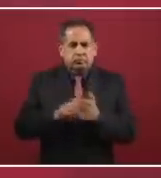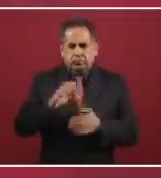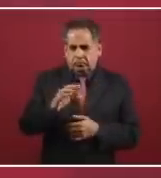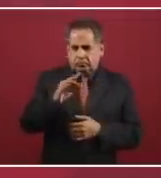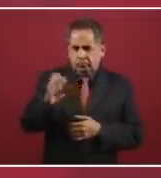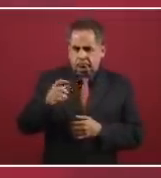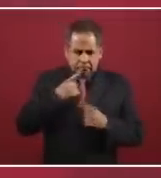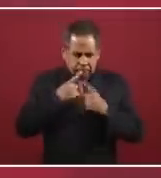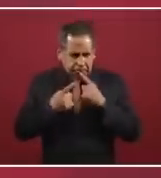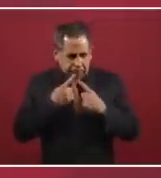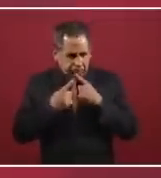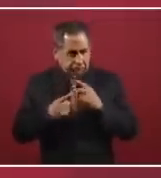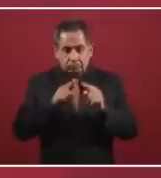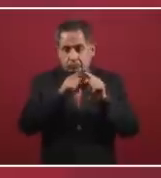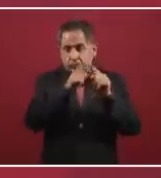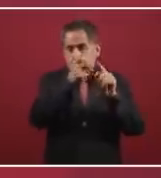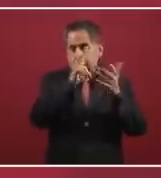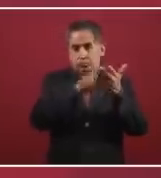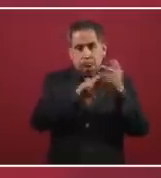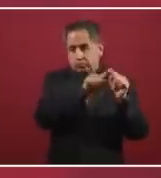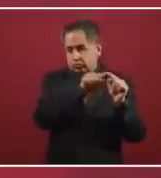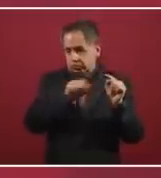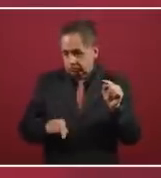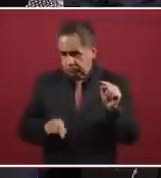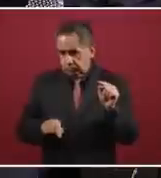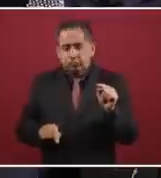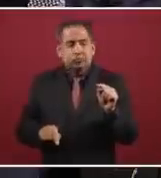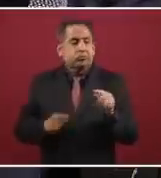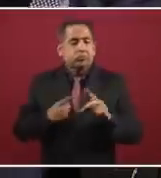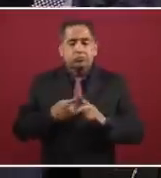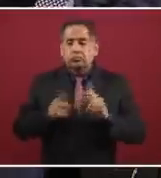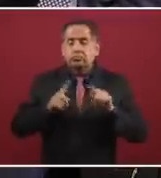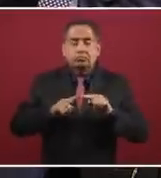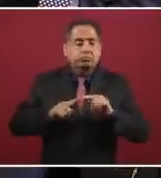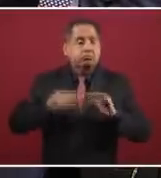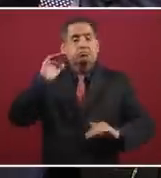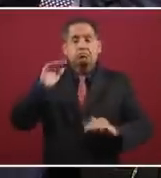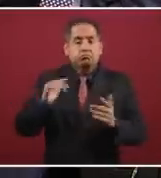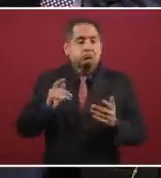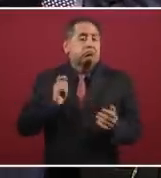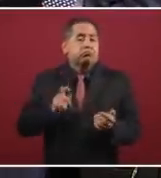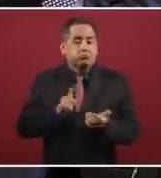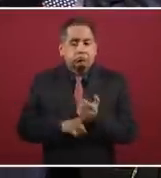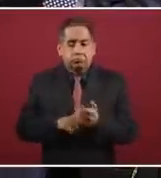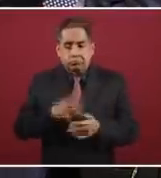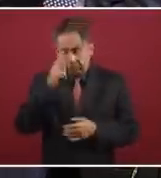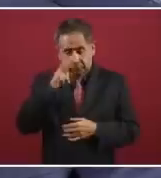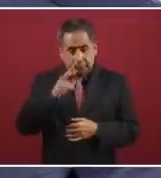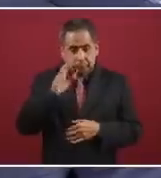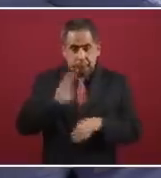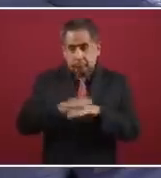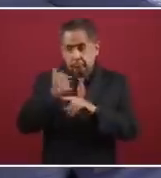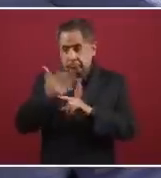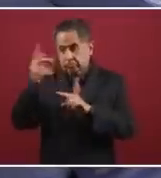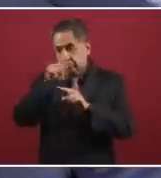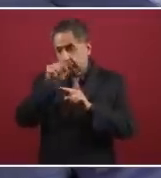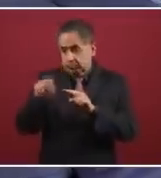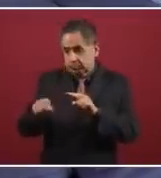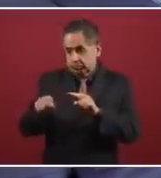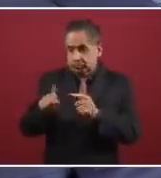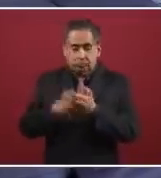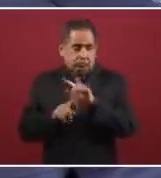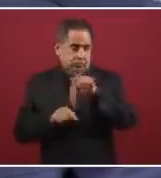hizo el ejercicio desde Oaxaca hasta el punto. Y la diferencia resultaba que por México salía más caro. Lo que hicimos